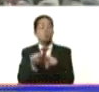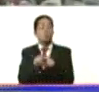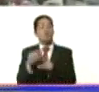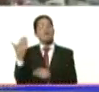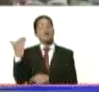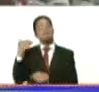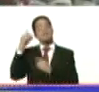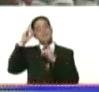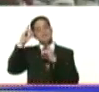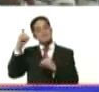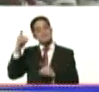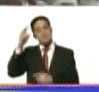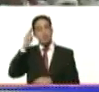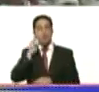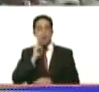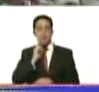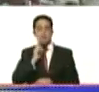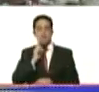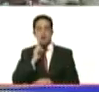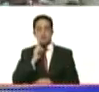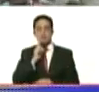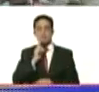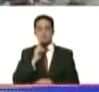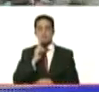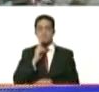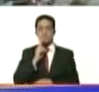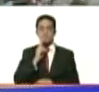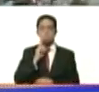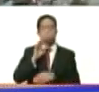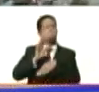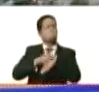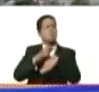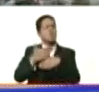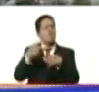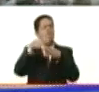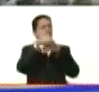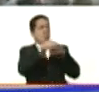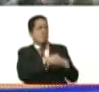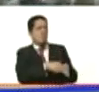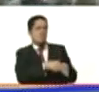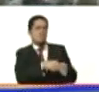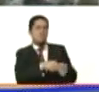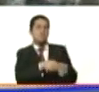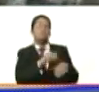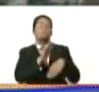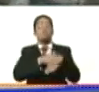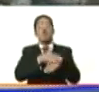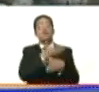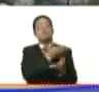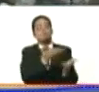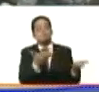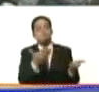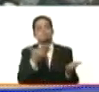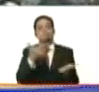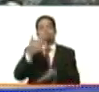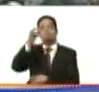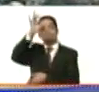por la ignorancia se nos ha dominado más que por la fuerza. Se nos dominó por la ignorancia y se nos dominó con la